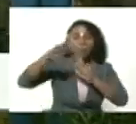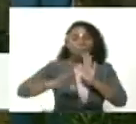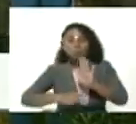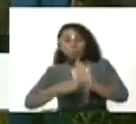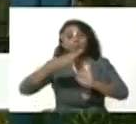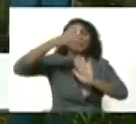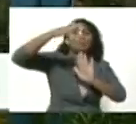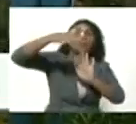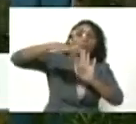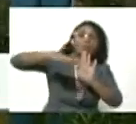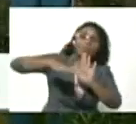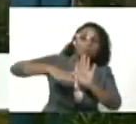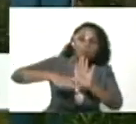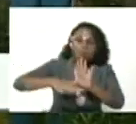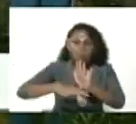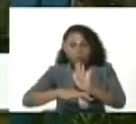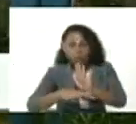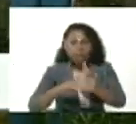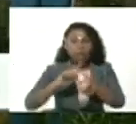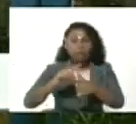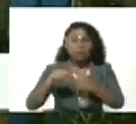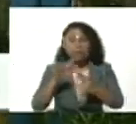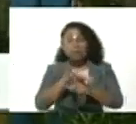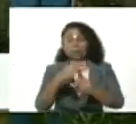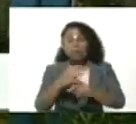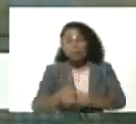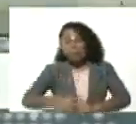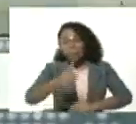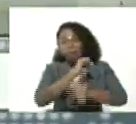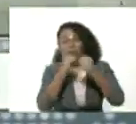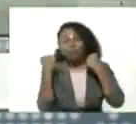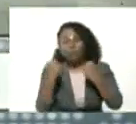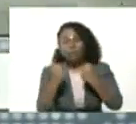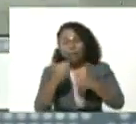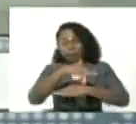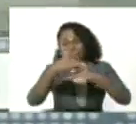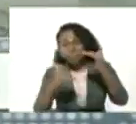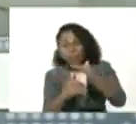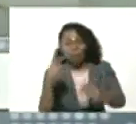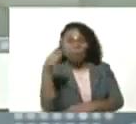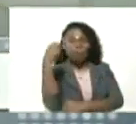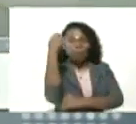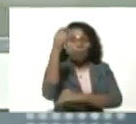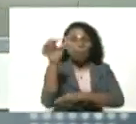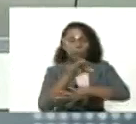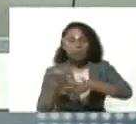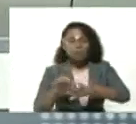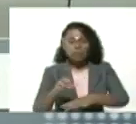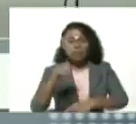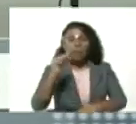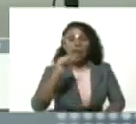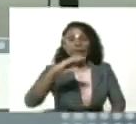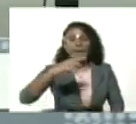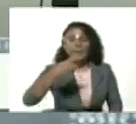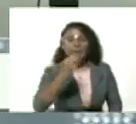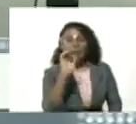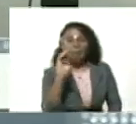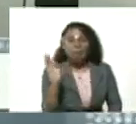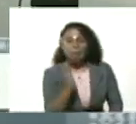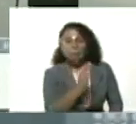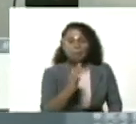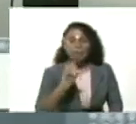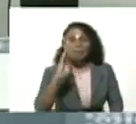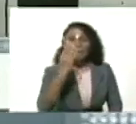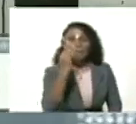Ahorita tenemos la situación más crítica en el Bajo Apure, los municipios Achagua, Viruaca, San